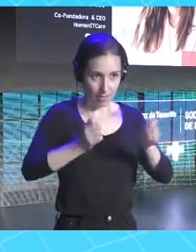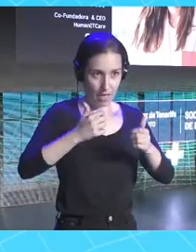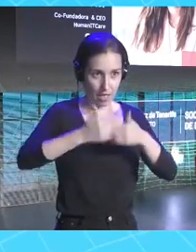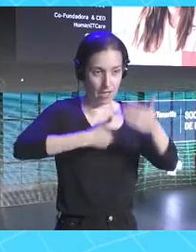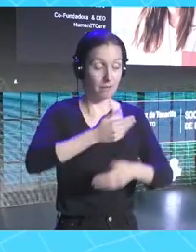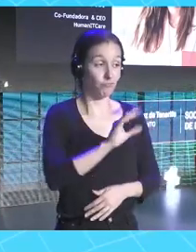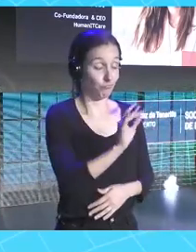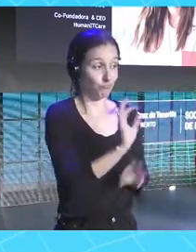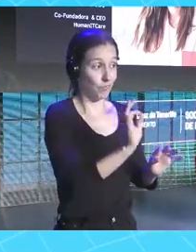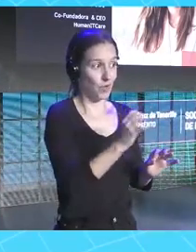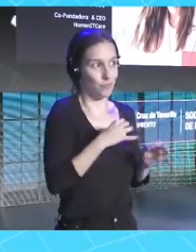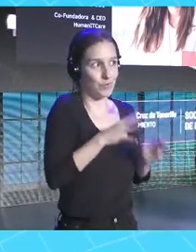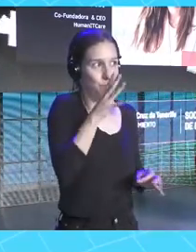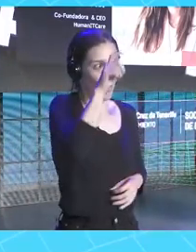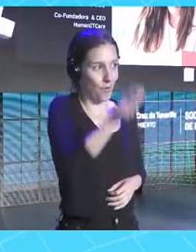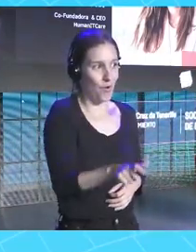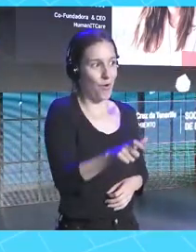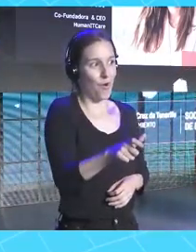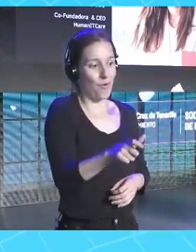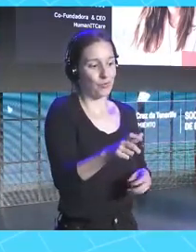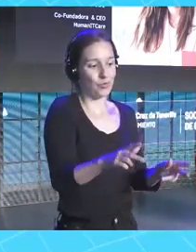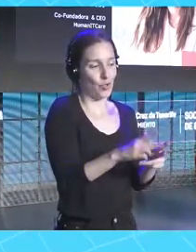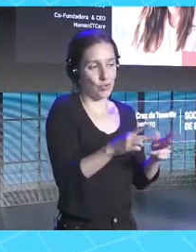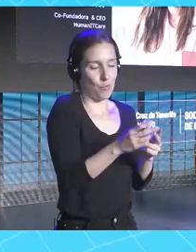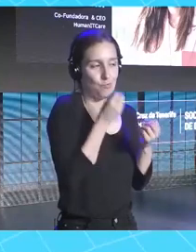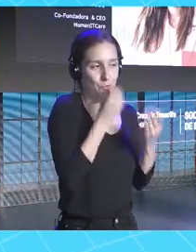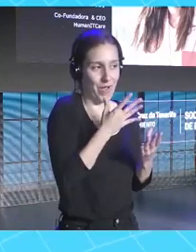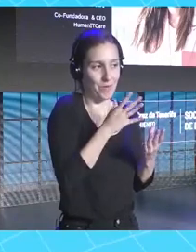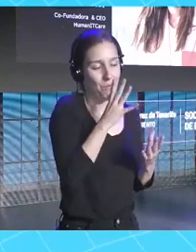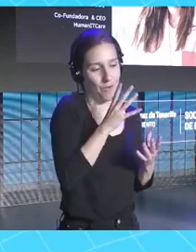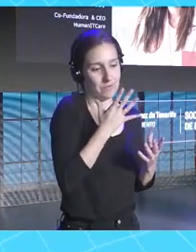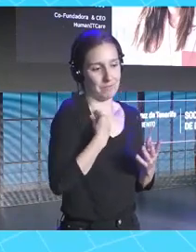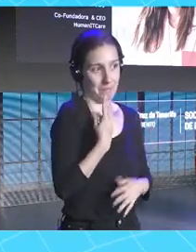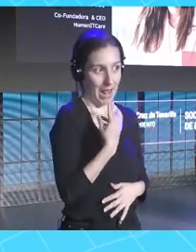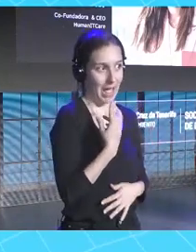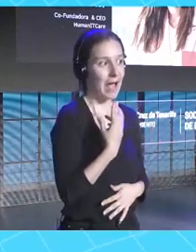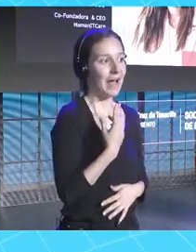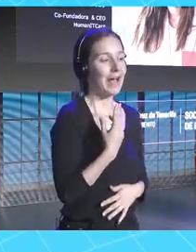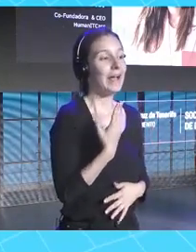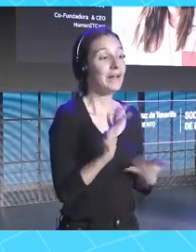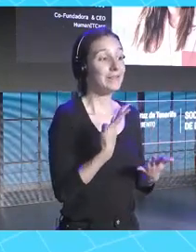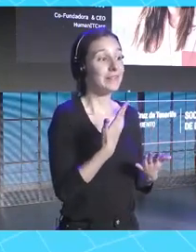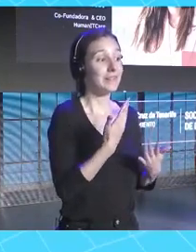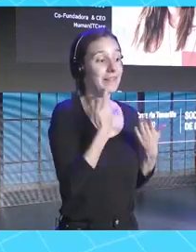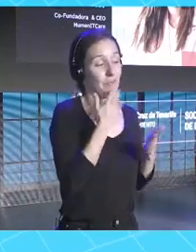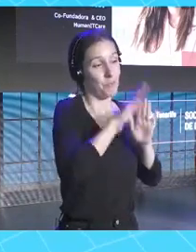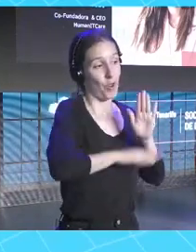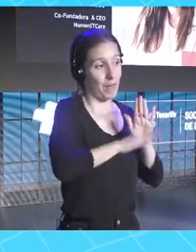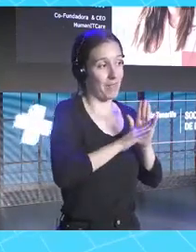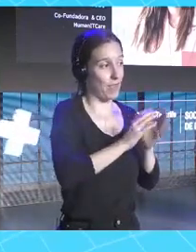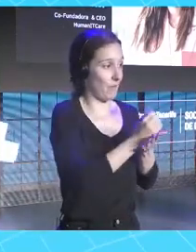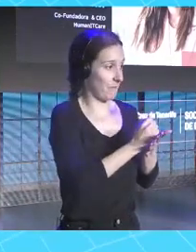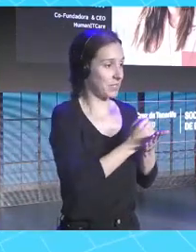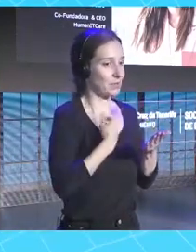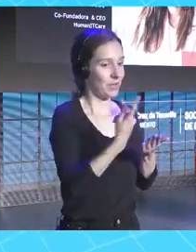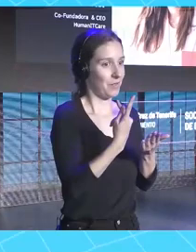a un socio fantástico que además es mi compañero de vida y juntos pues bueno nos conocimos a través de un programa de una farmacéutica Y